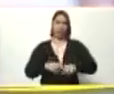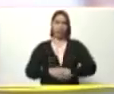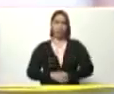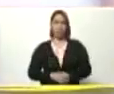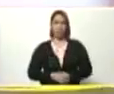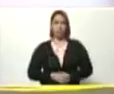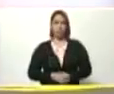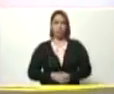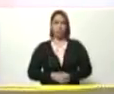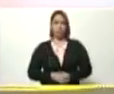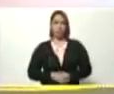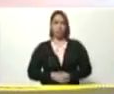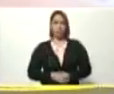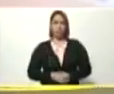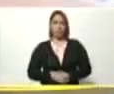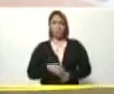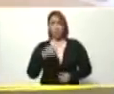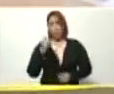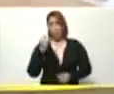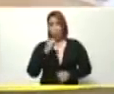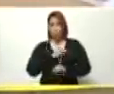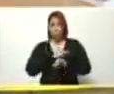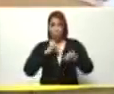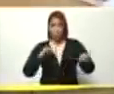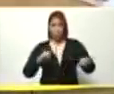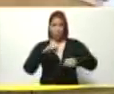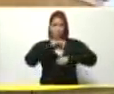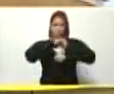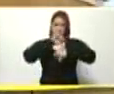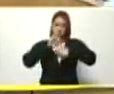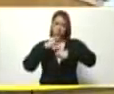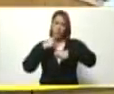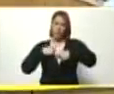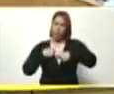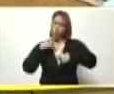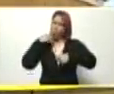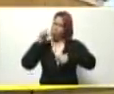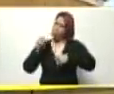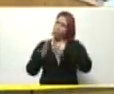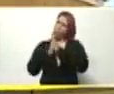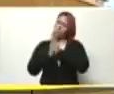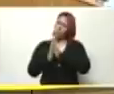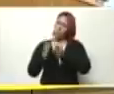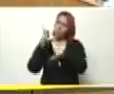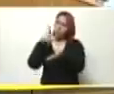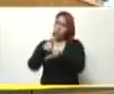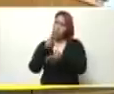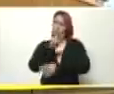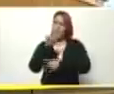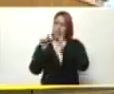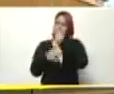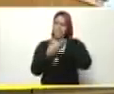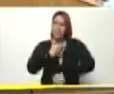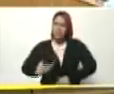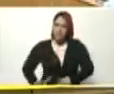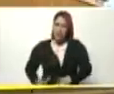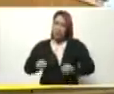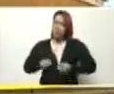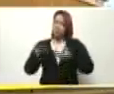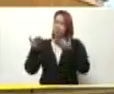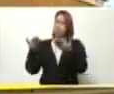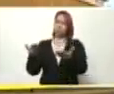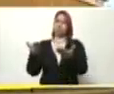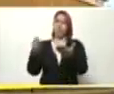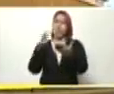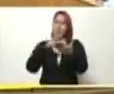de su última operación, y me dijo: Nicolás, ve como vicepresidente y entregas este mensaje, lees